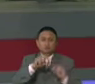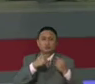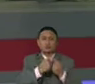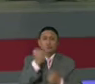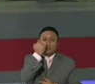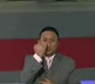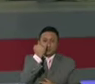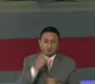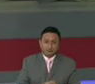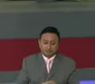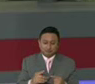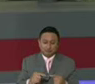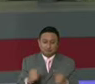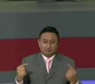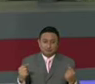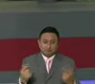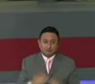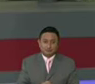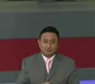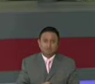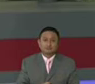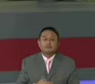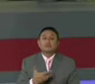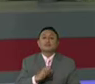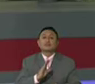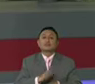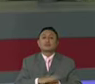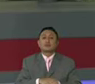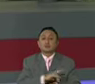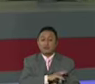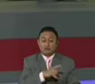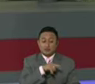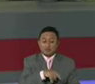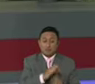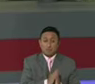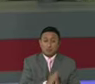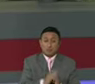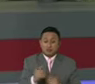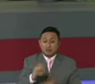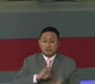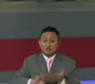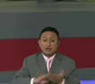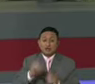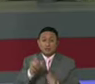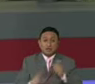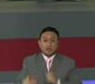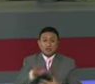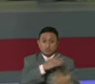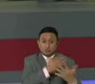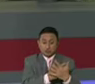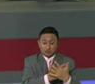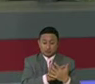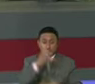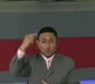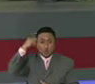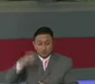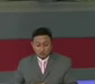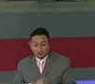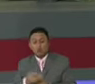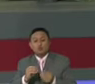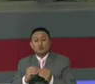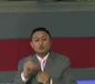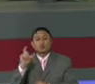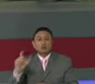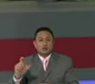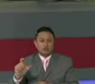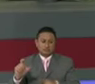Confederación de Nacionalidades Indígenas del Ecuador, CONAIE, por el pedido de amnistía e indulto. Desde el régimen se da una cifra,